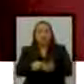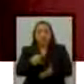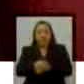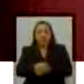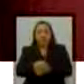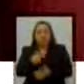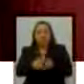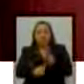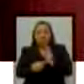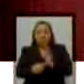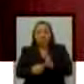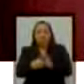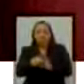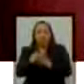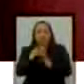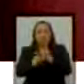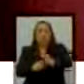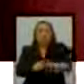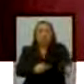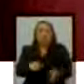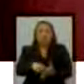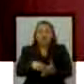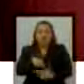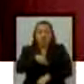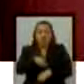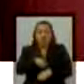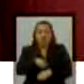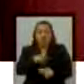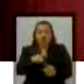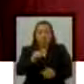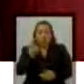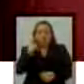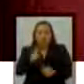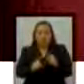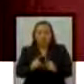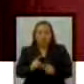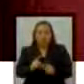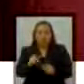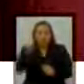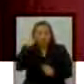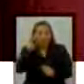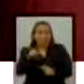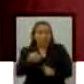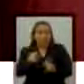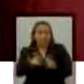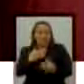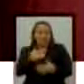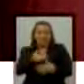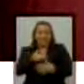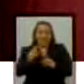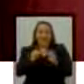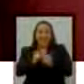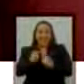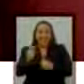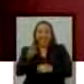a los que figuraban en el registro de deudores alimentarios morosos. Así que para aquellos suspicaces, mi relación